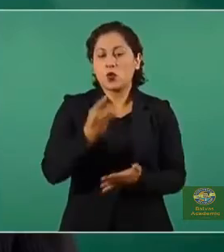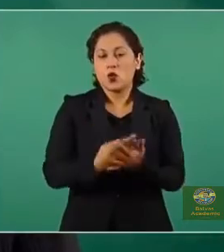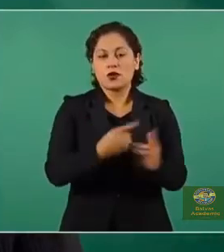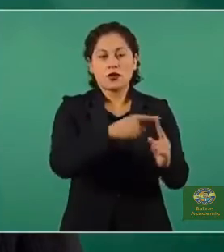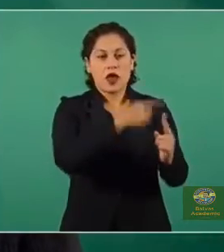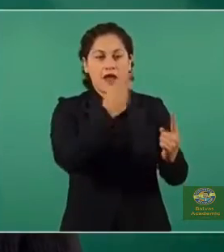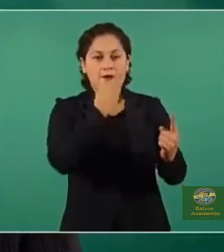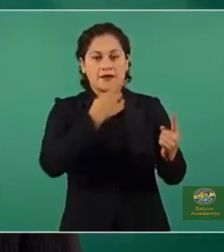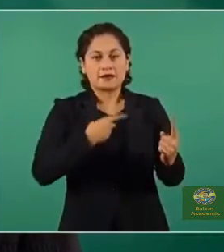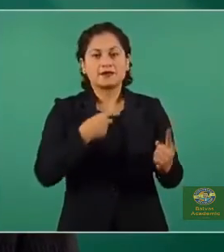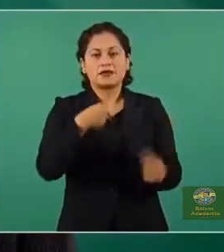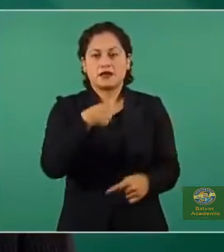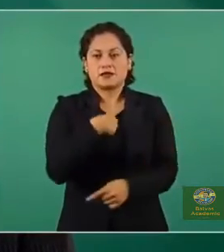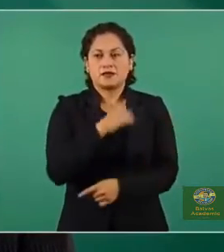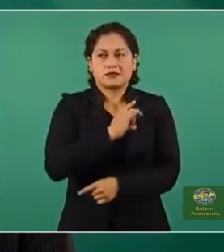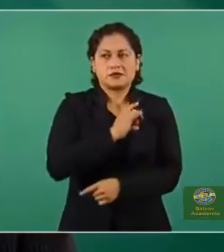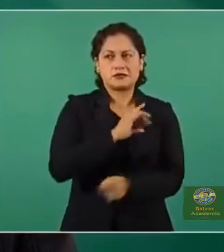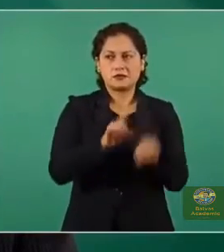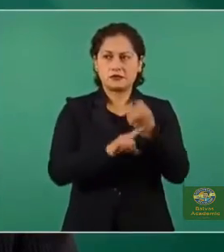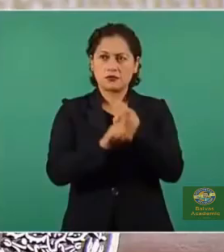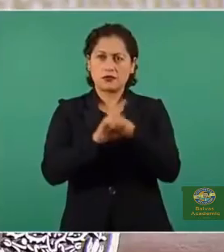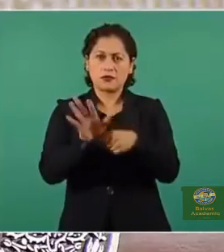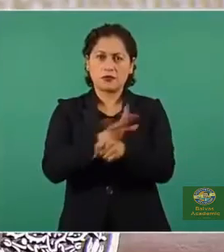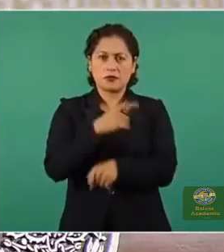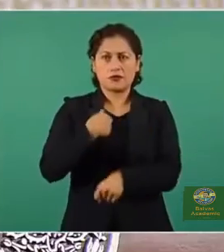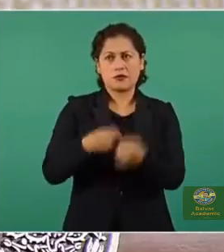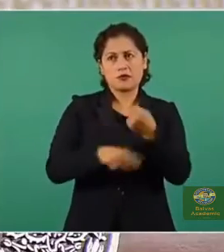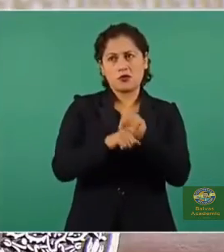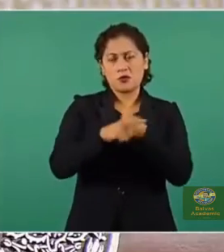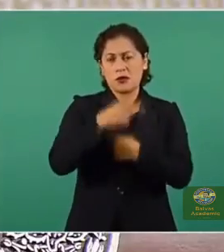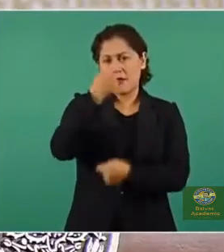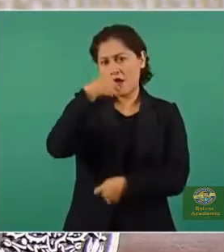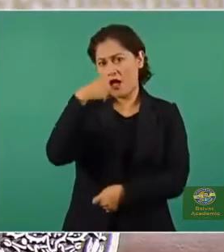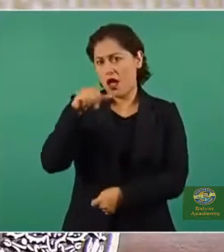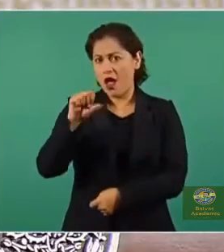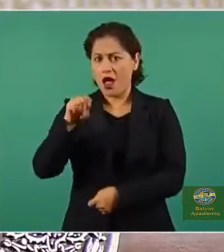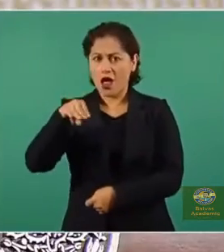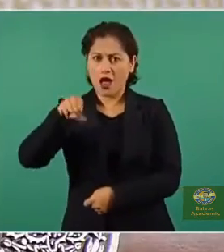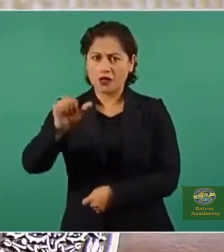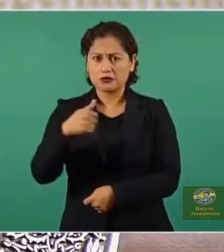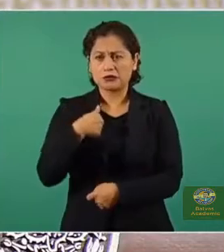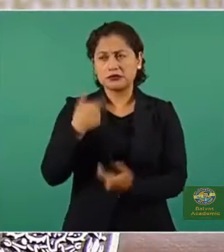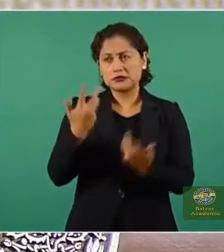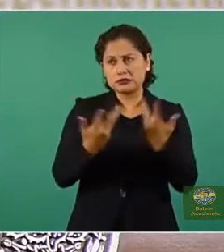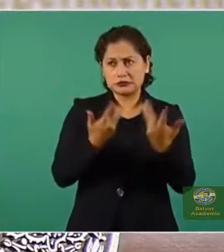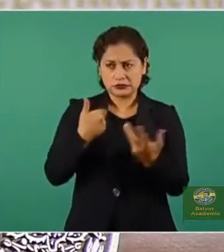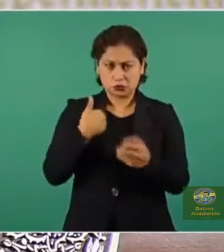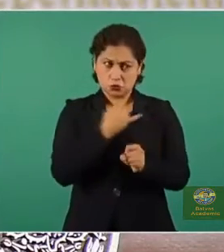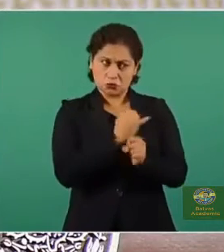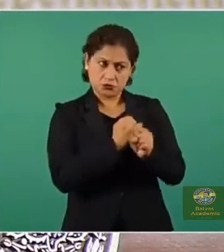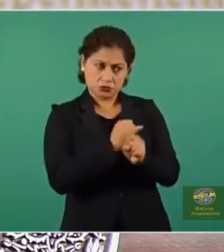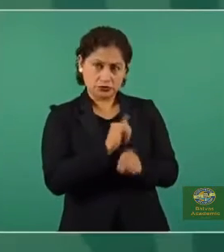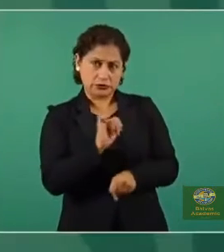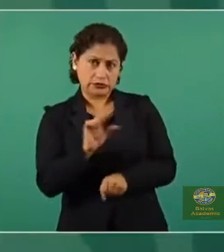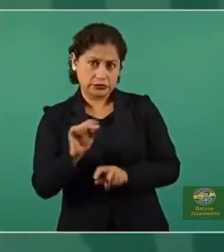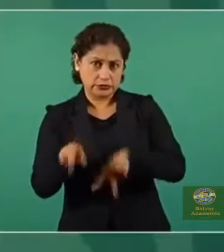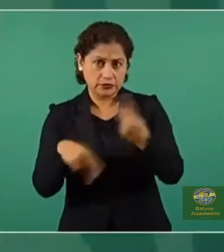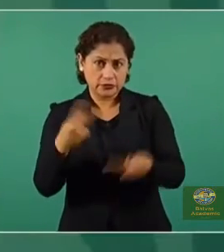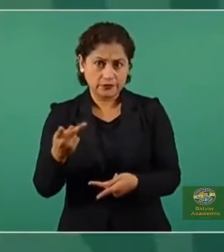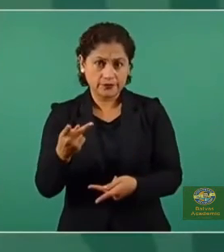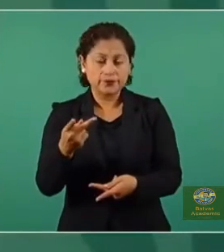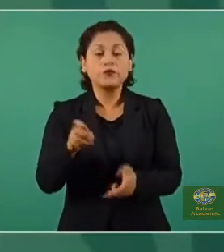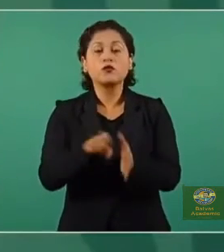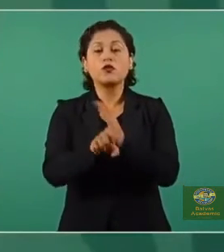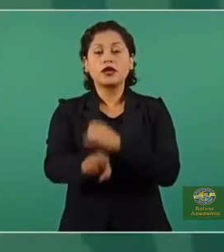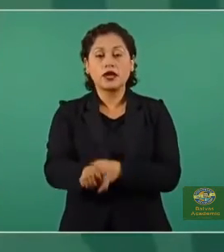y estoy investigando qué tanto es posible que me afecte o no. Si nosotros como adultos le decimos a un niño, ¿sabes qué, hijo? No debes de